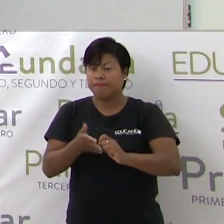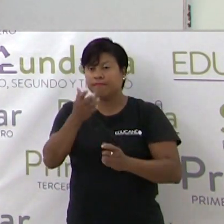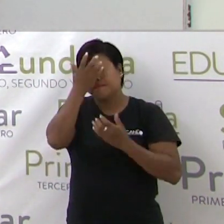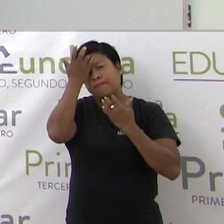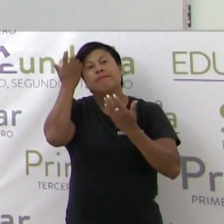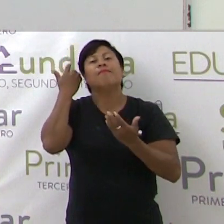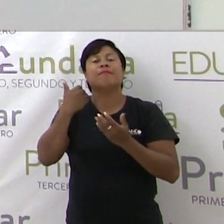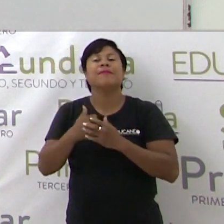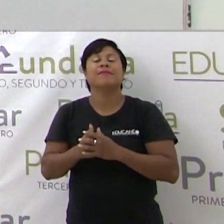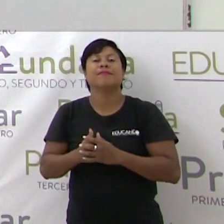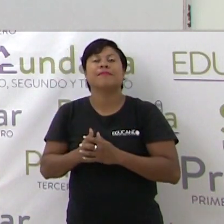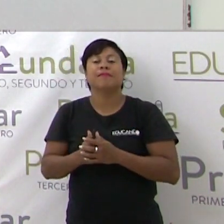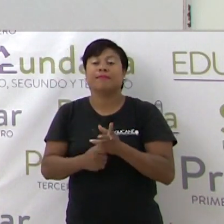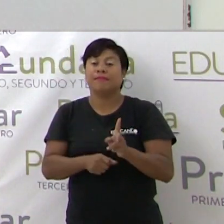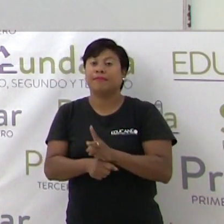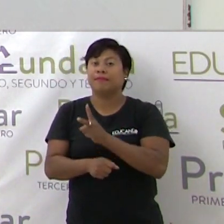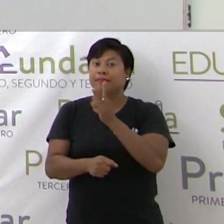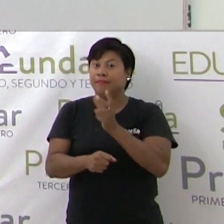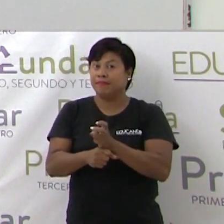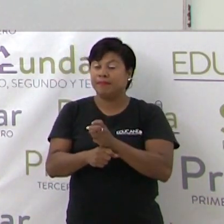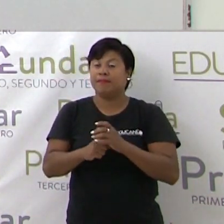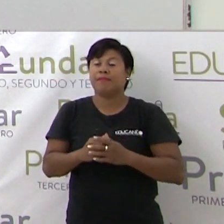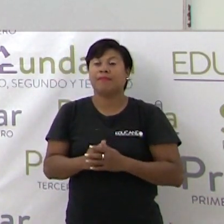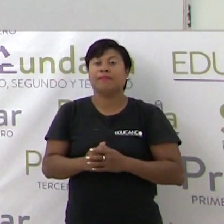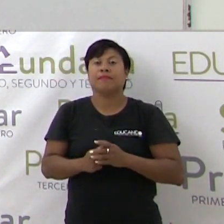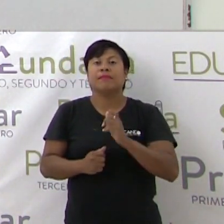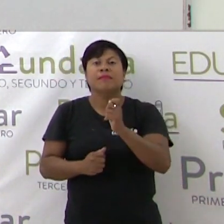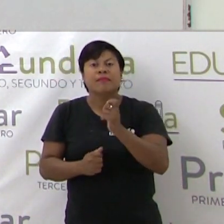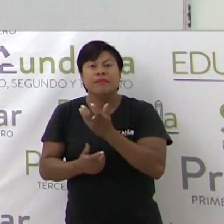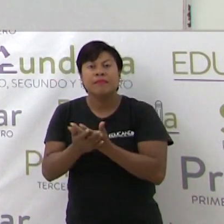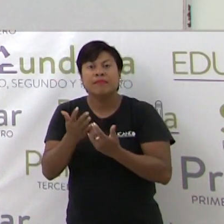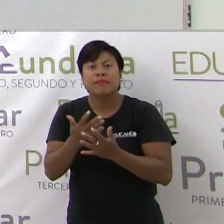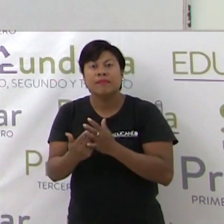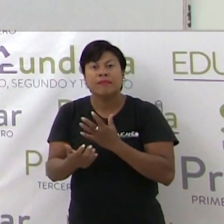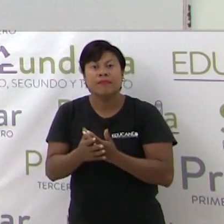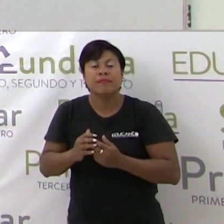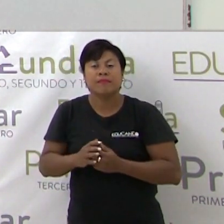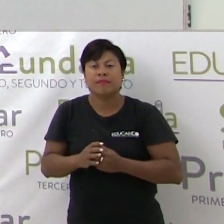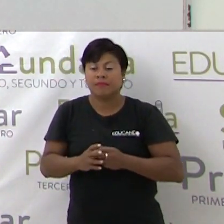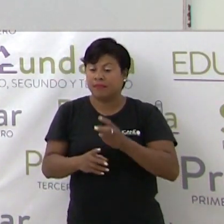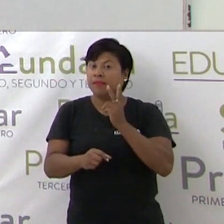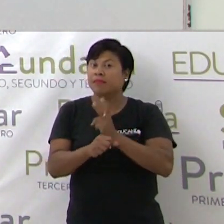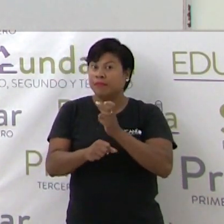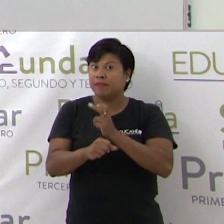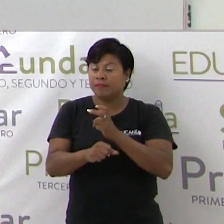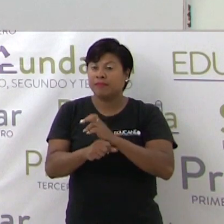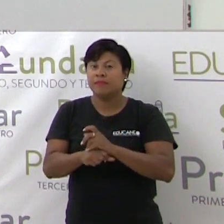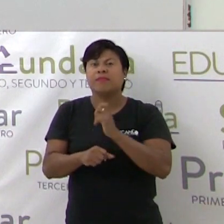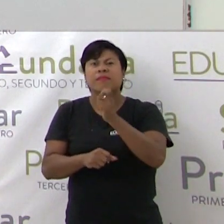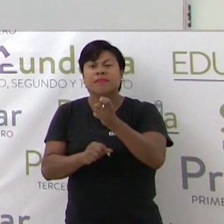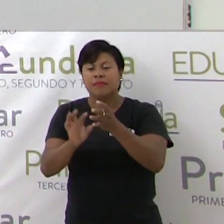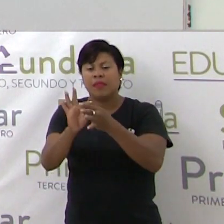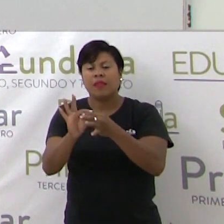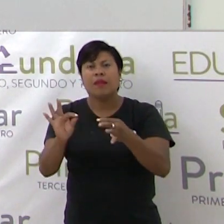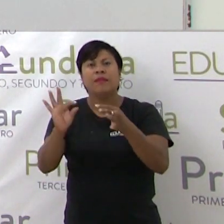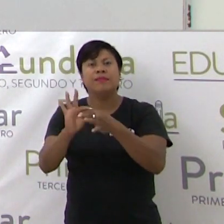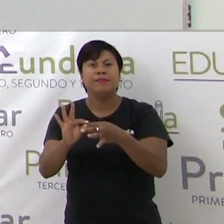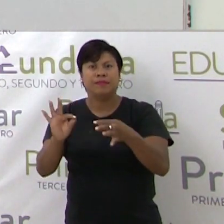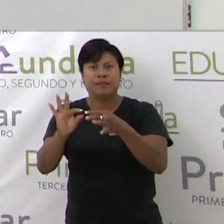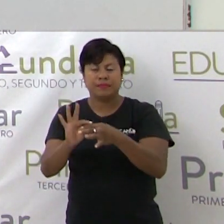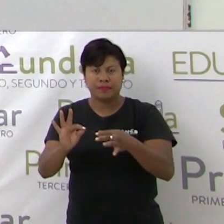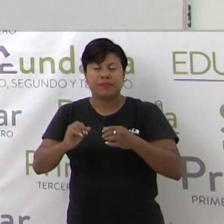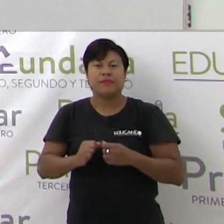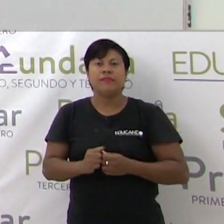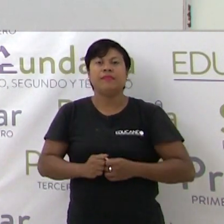Muy bien. Número dos, ¿qué es lo que vamos a hacer? Lo segundo que fue explicar la dinámica,